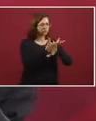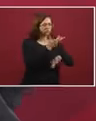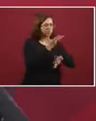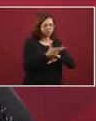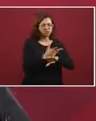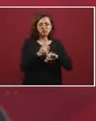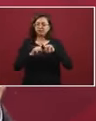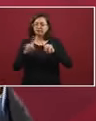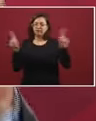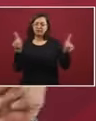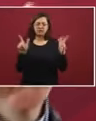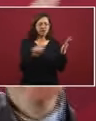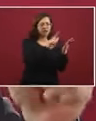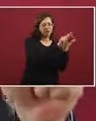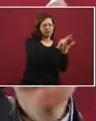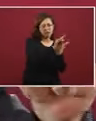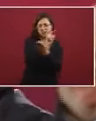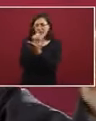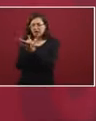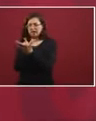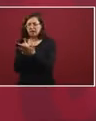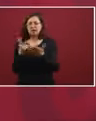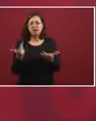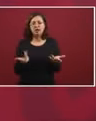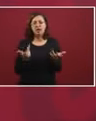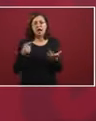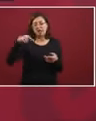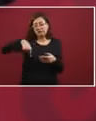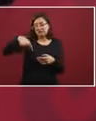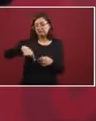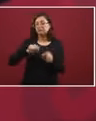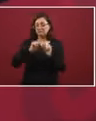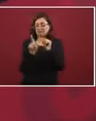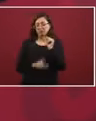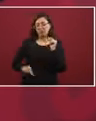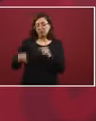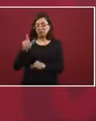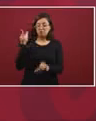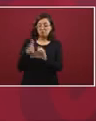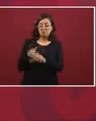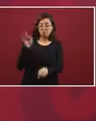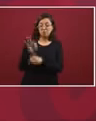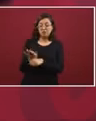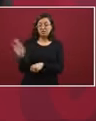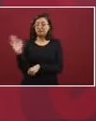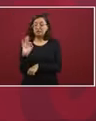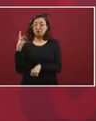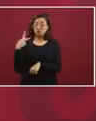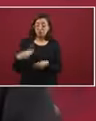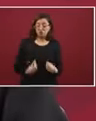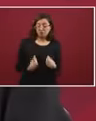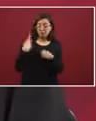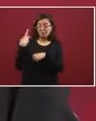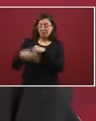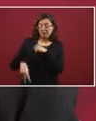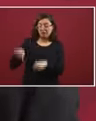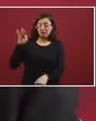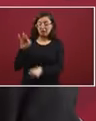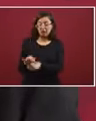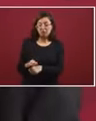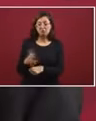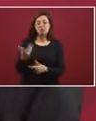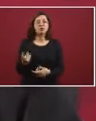vinculado a lo que entendemos como persecución política, que está en peligro tu vida, la libertad. En Estados Unidos el asilo